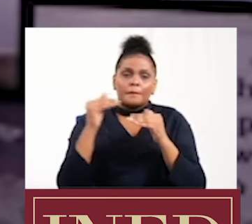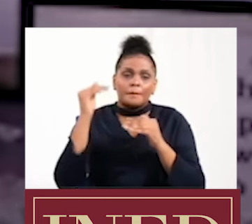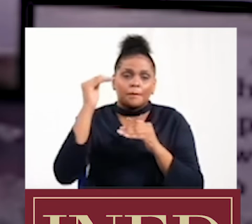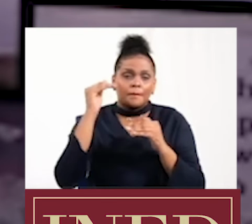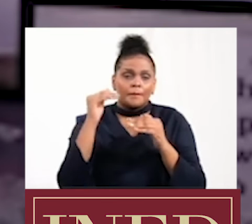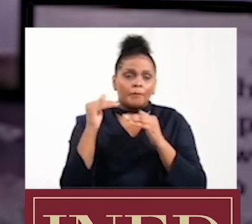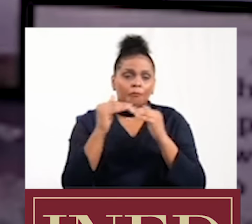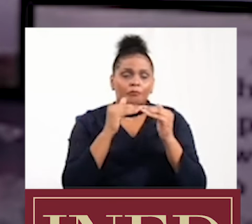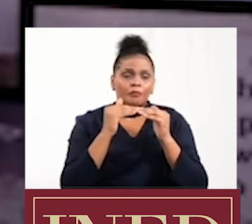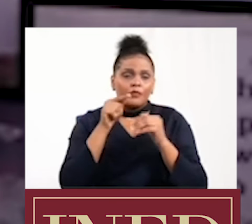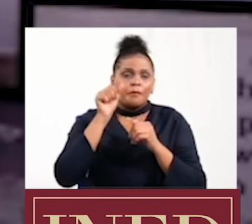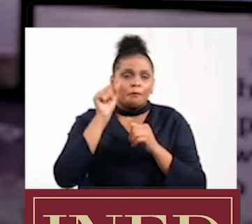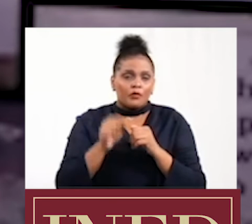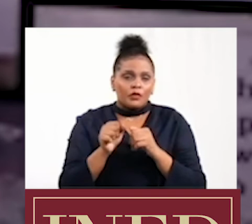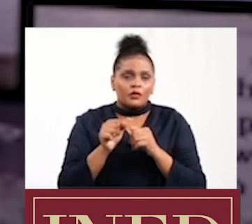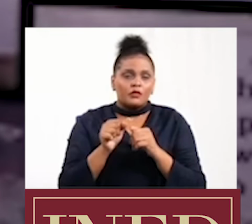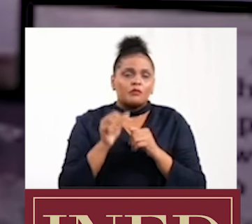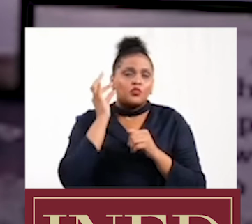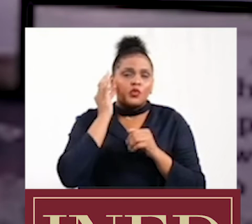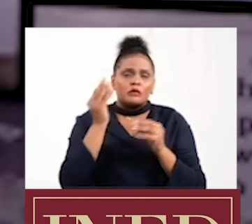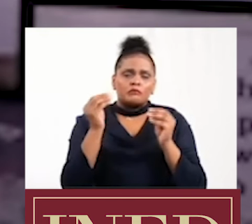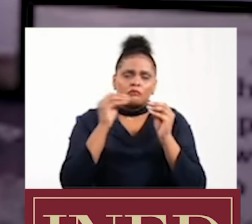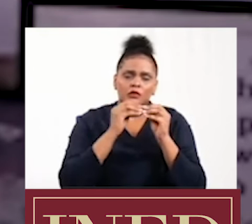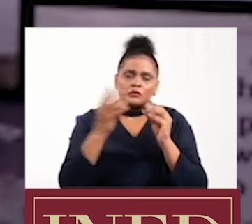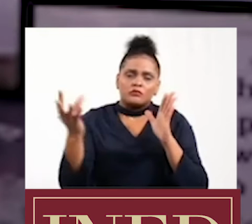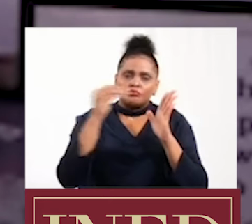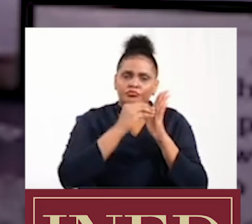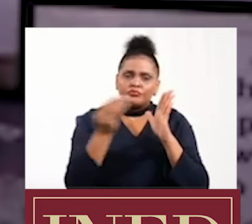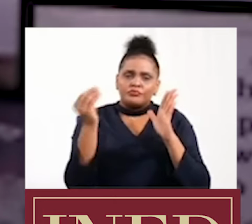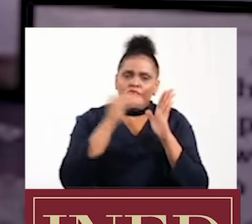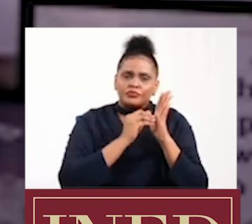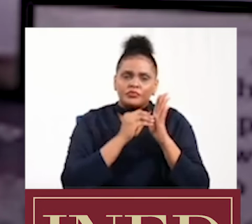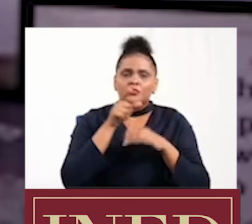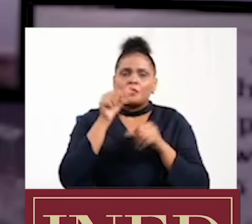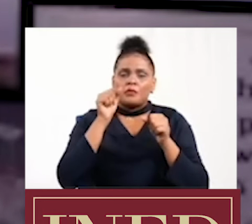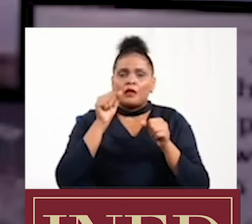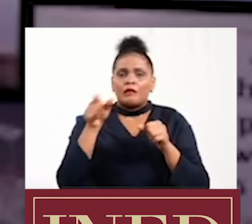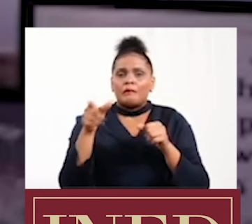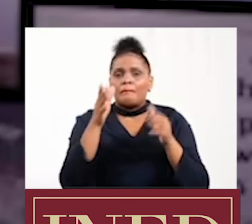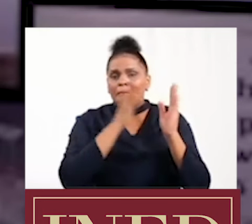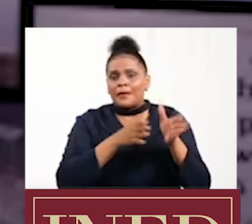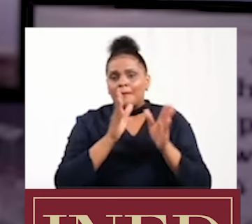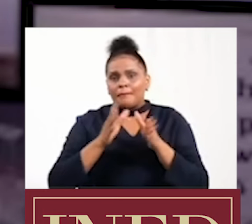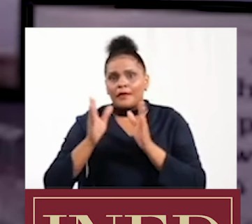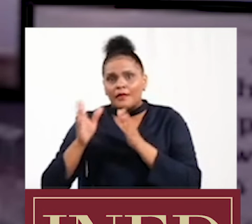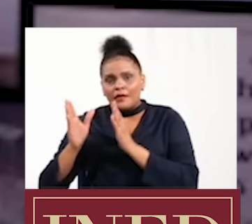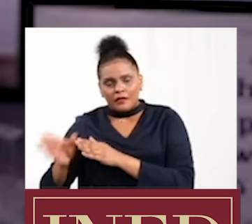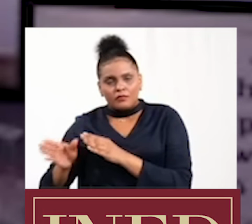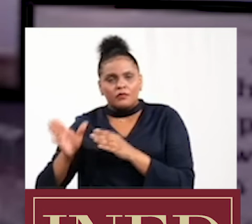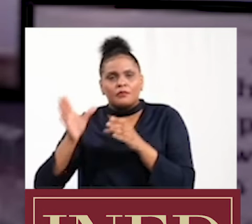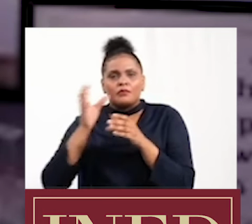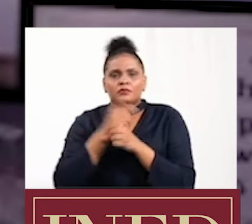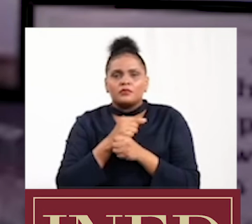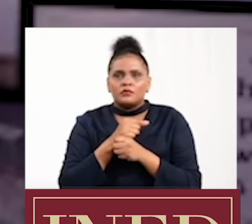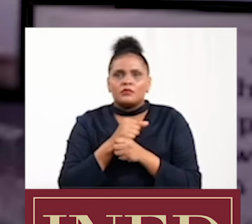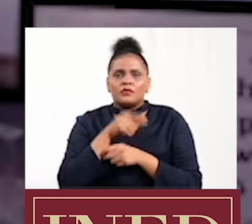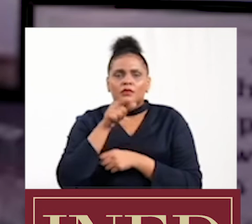para que más mujeres sean postuladas para que más mujeres estén preparadas porque también es cierto que hay mucha mujer